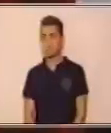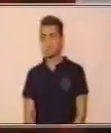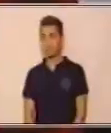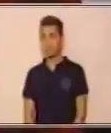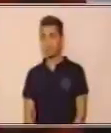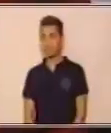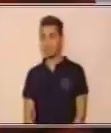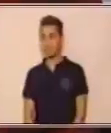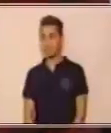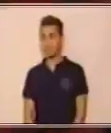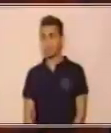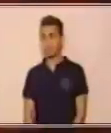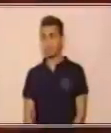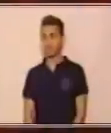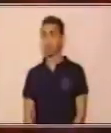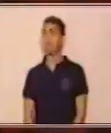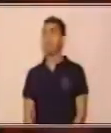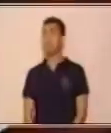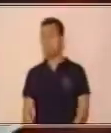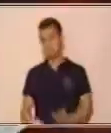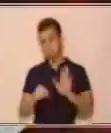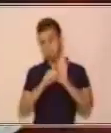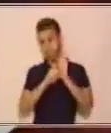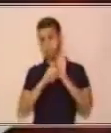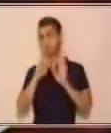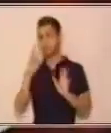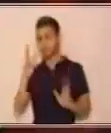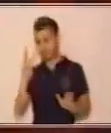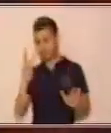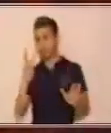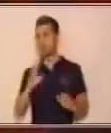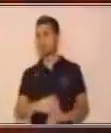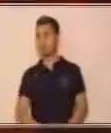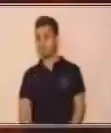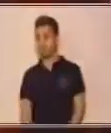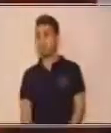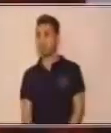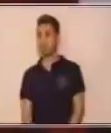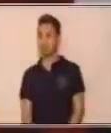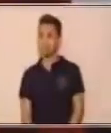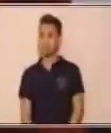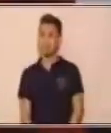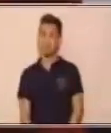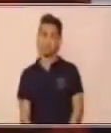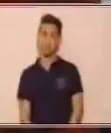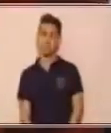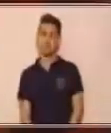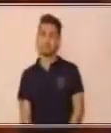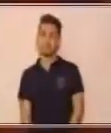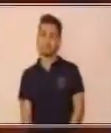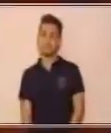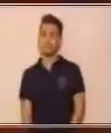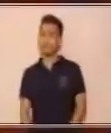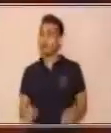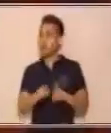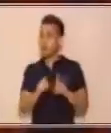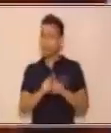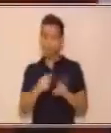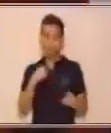Sí, es menos 3. ¿Ves? Así como dijimos